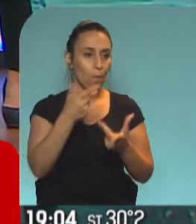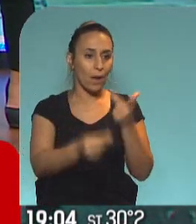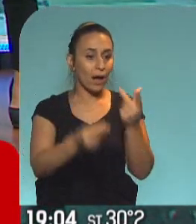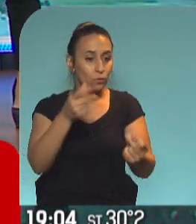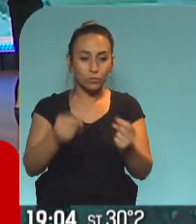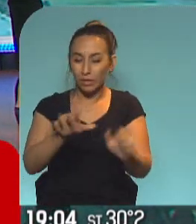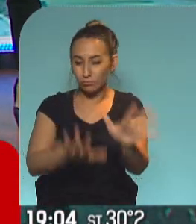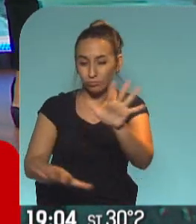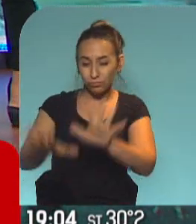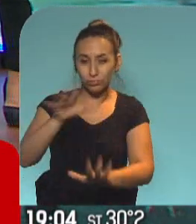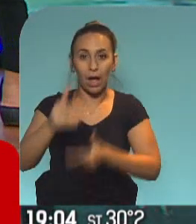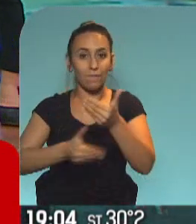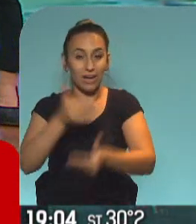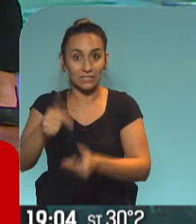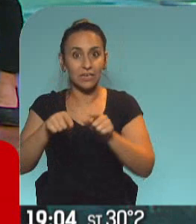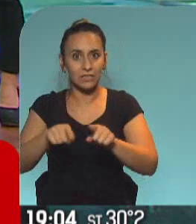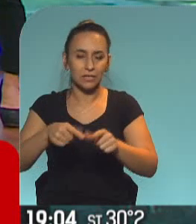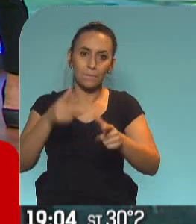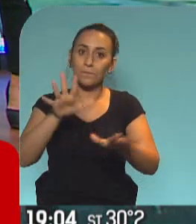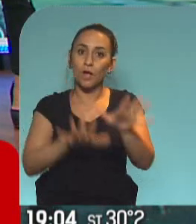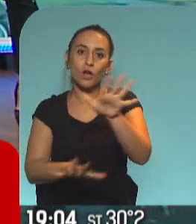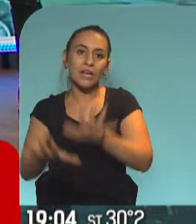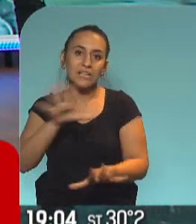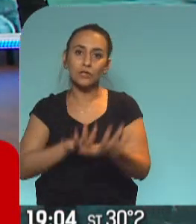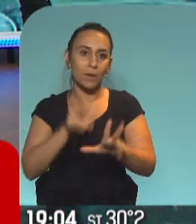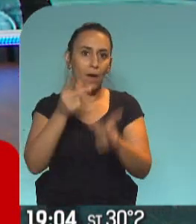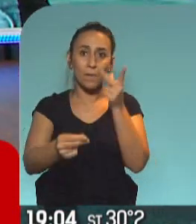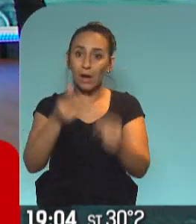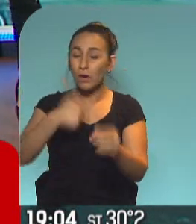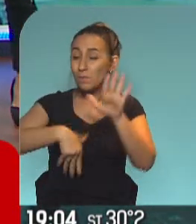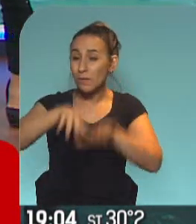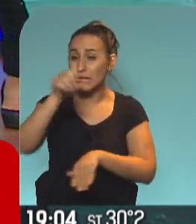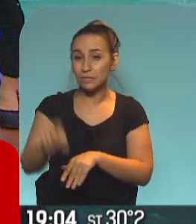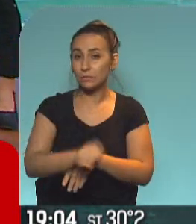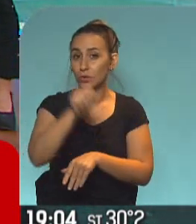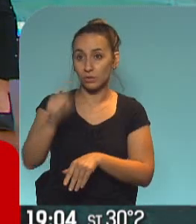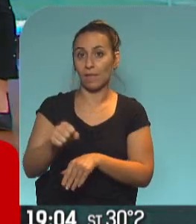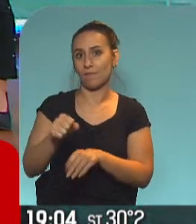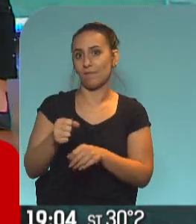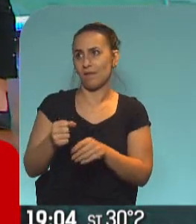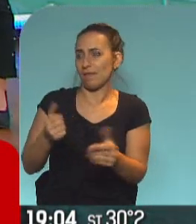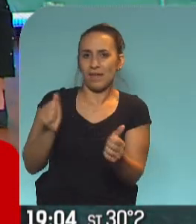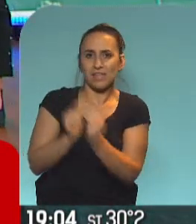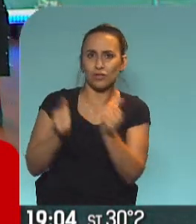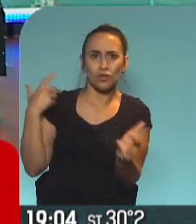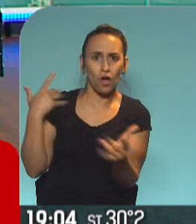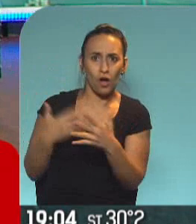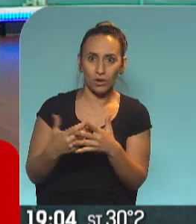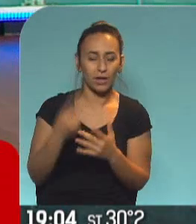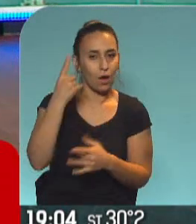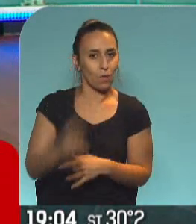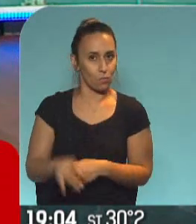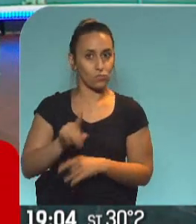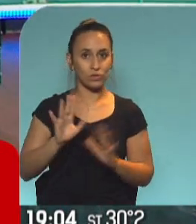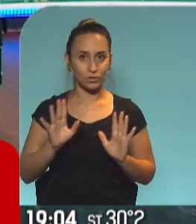va a ser el plan de vacunación más importante de la historia en medio de esta pandemia, con todas las peculiaridades que